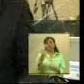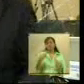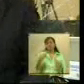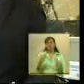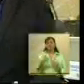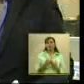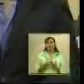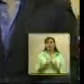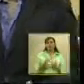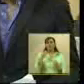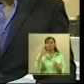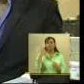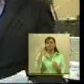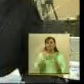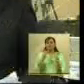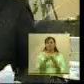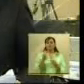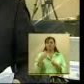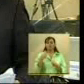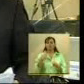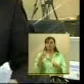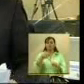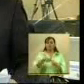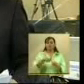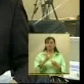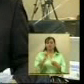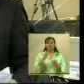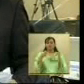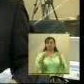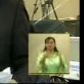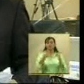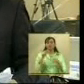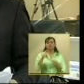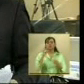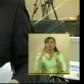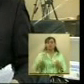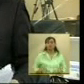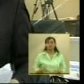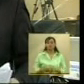de hijos, padres, a los que no asistieron como a sus sepelios como corresponde al ser humano.